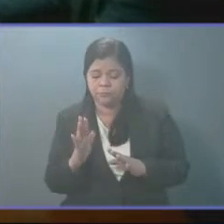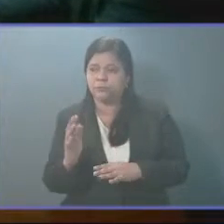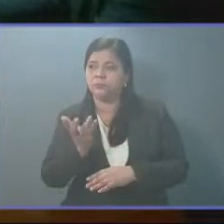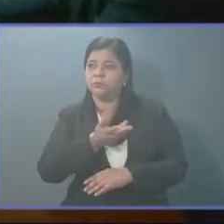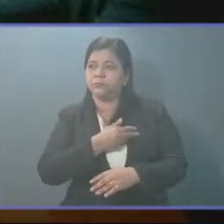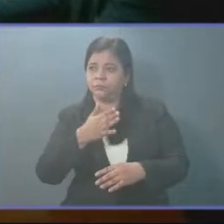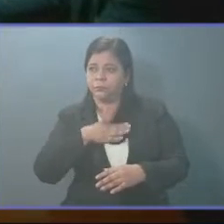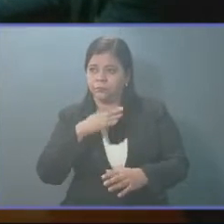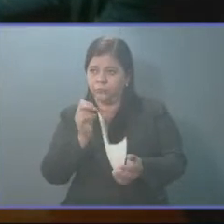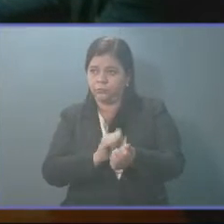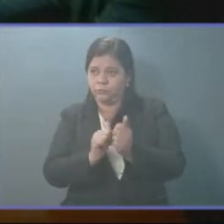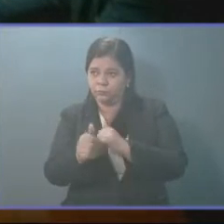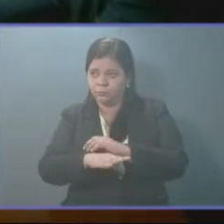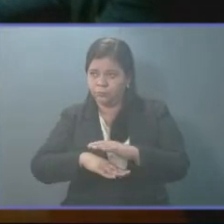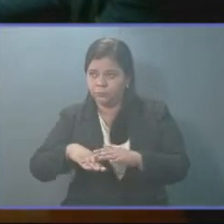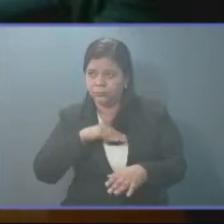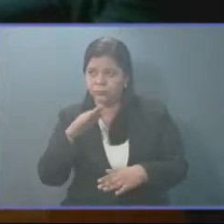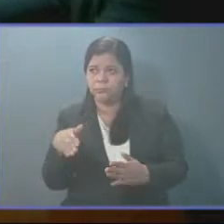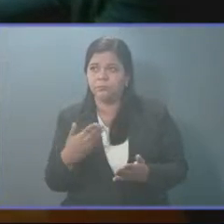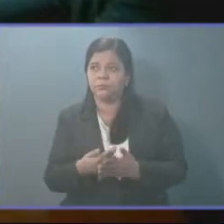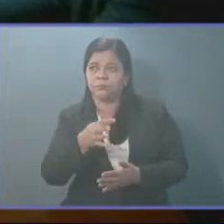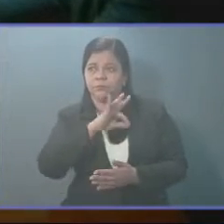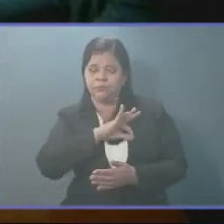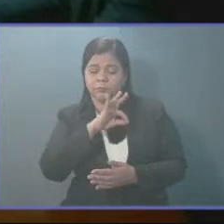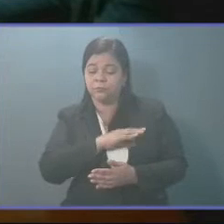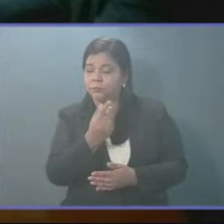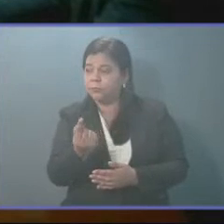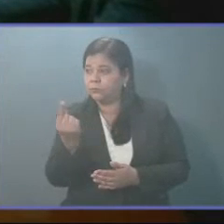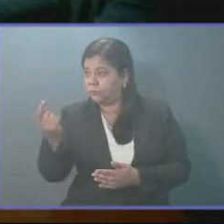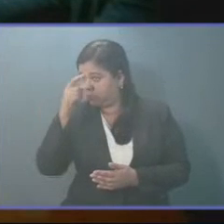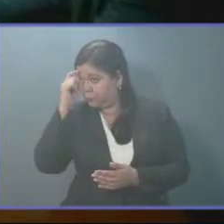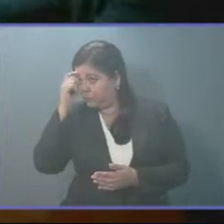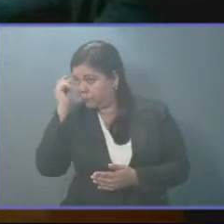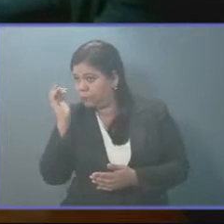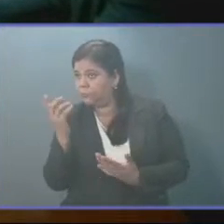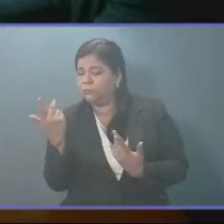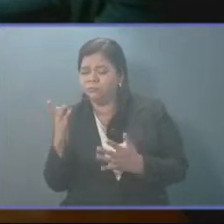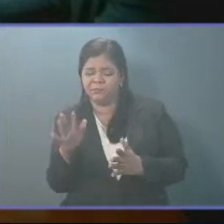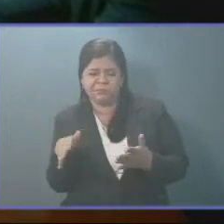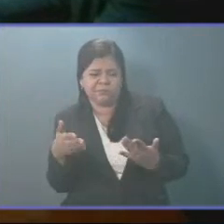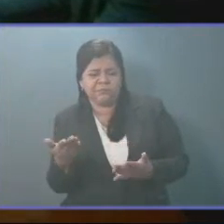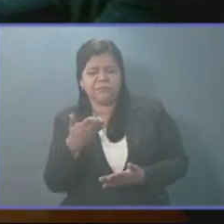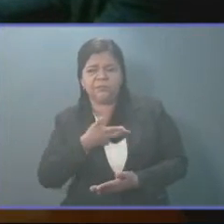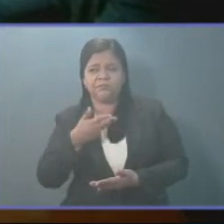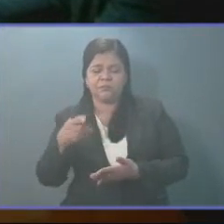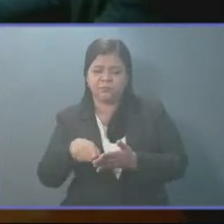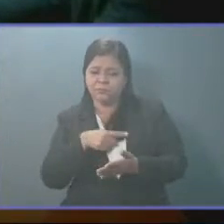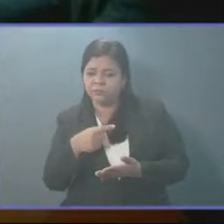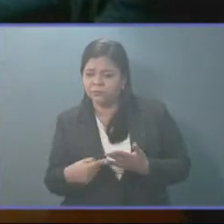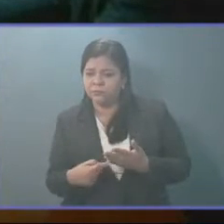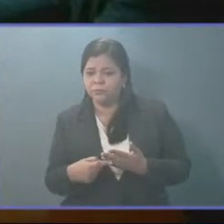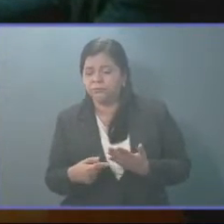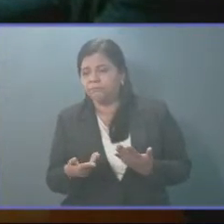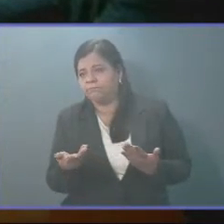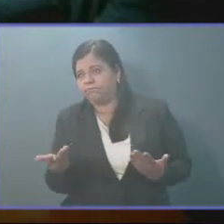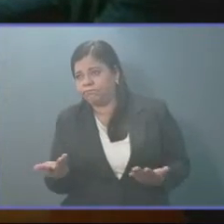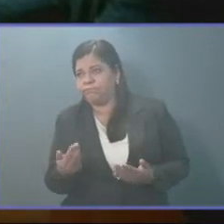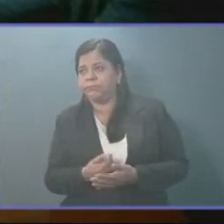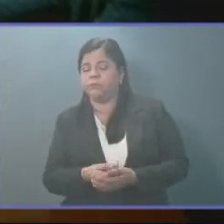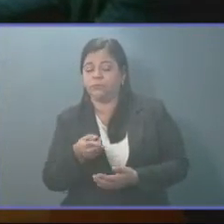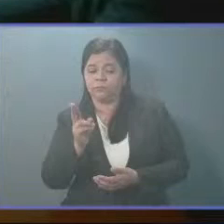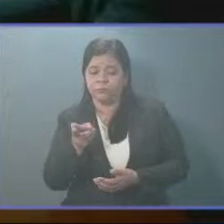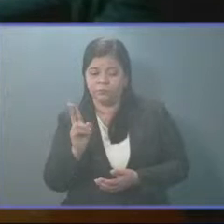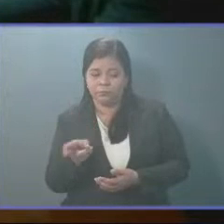base que tenemos a favor de los trabajadores, ¿por qué eliminarlo? Y entonces, por lo